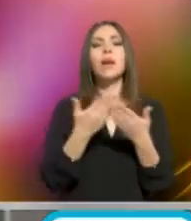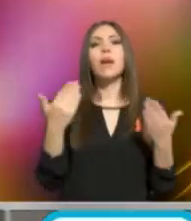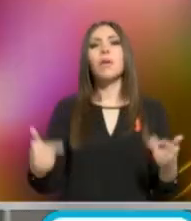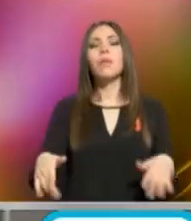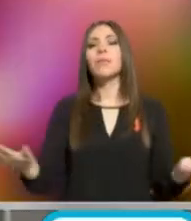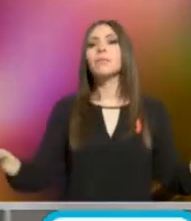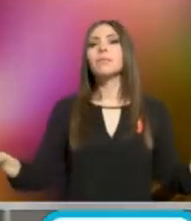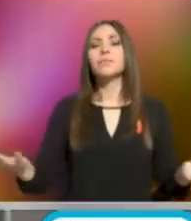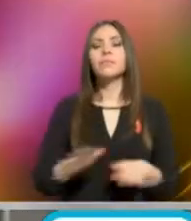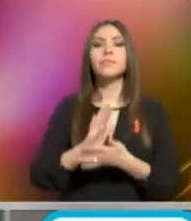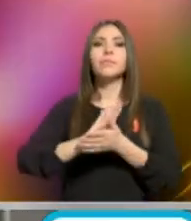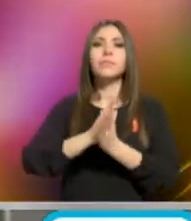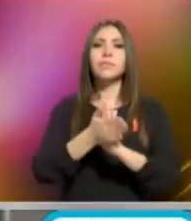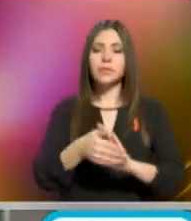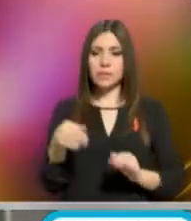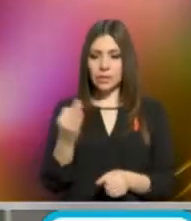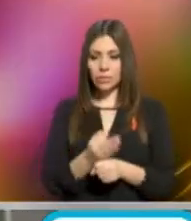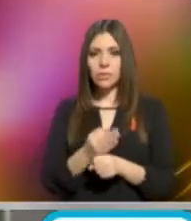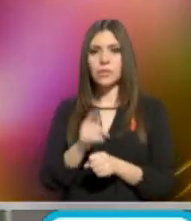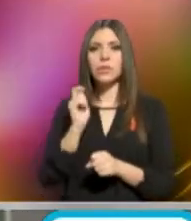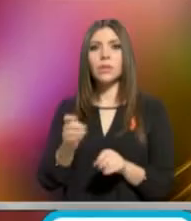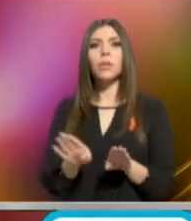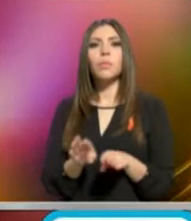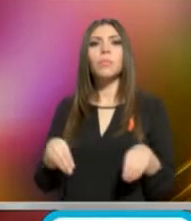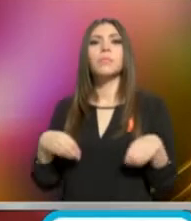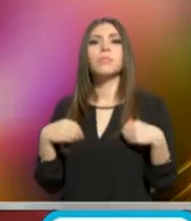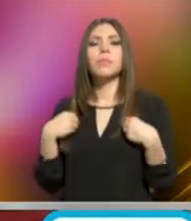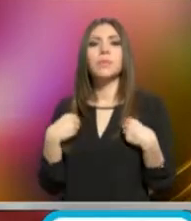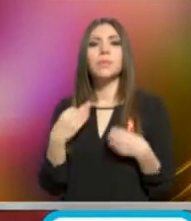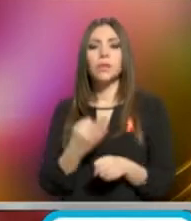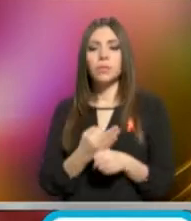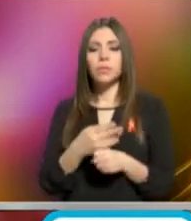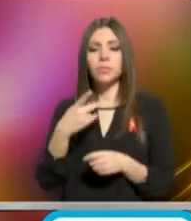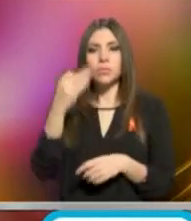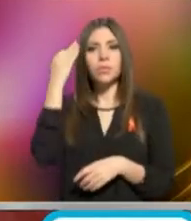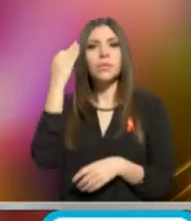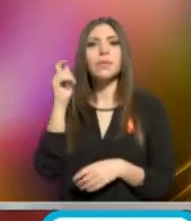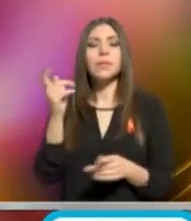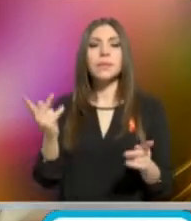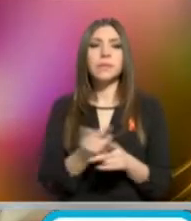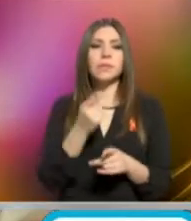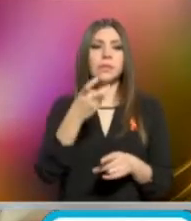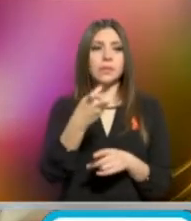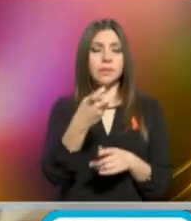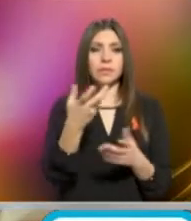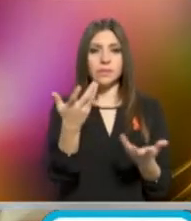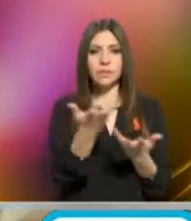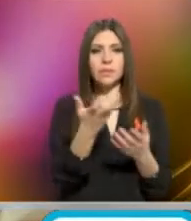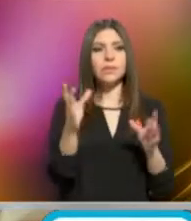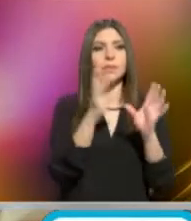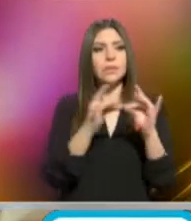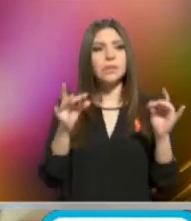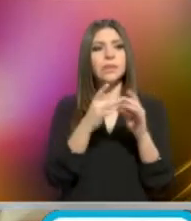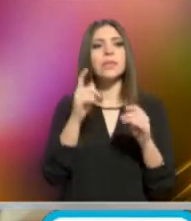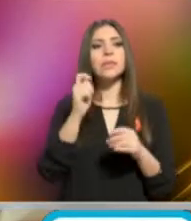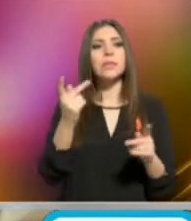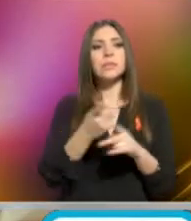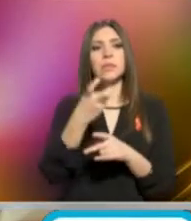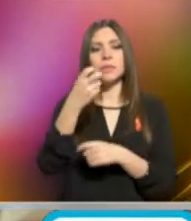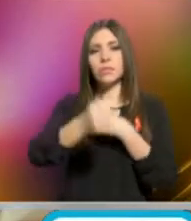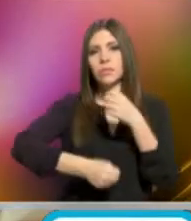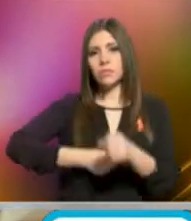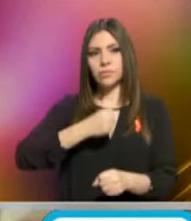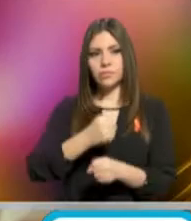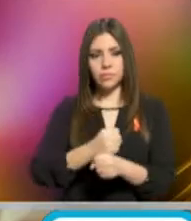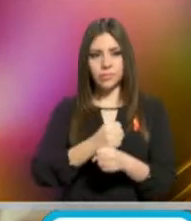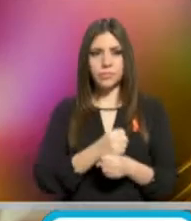y están, digamos, disfrutando su presente en estos años. El documental se centra en lo que está pasando en estos años. Ya